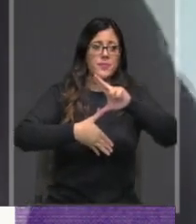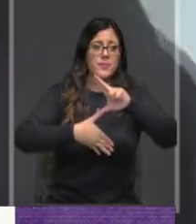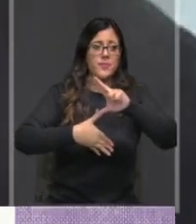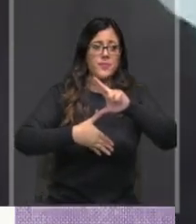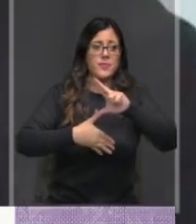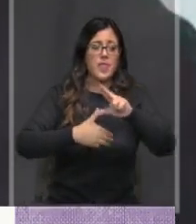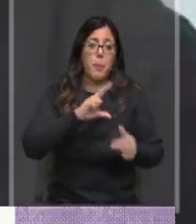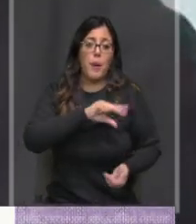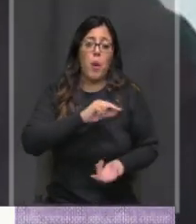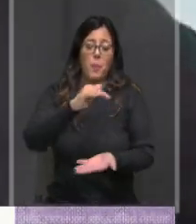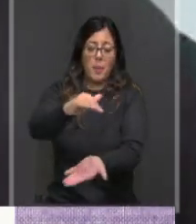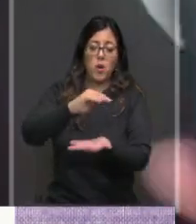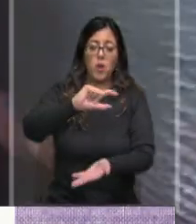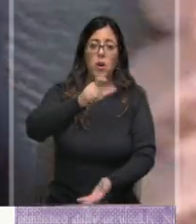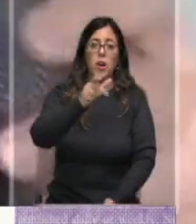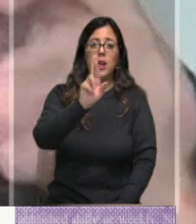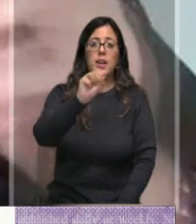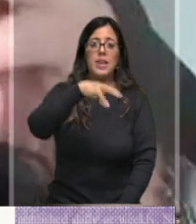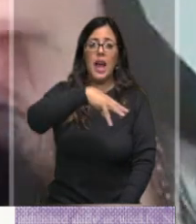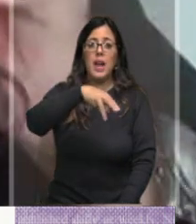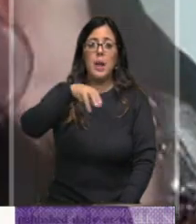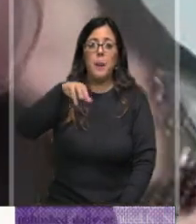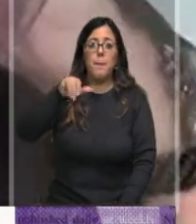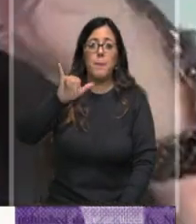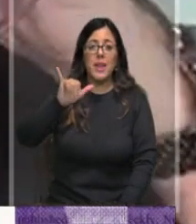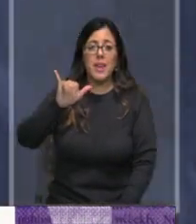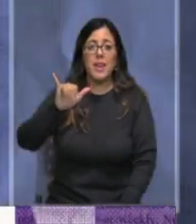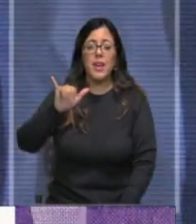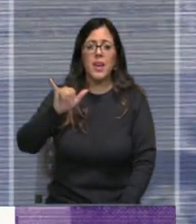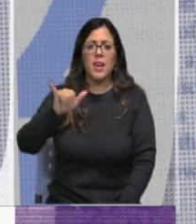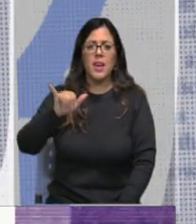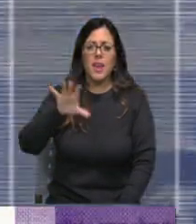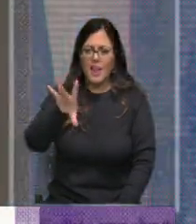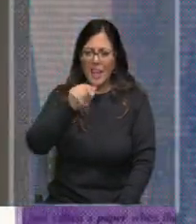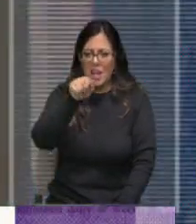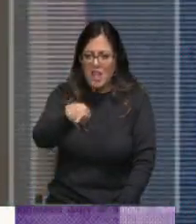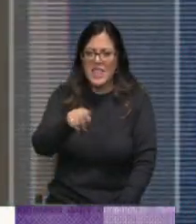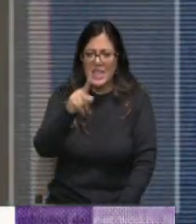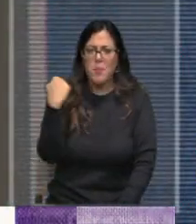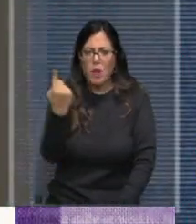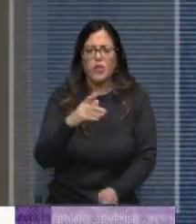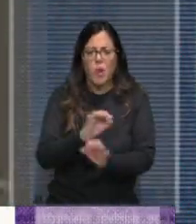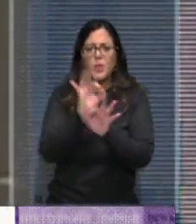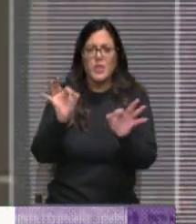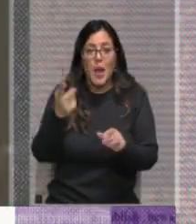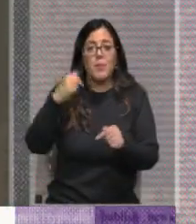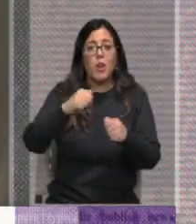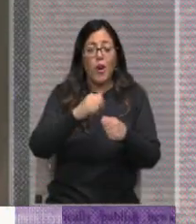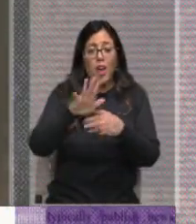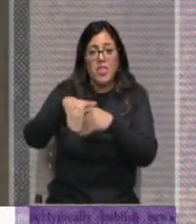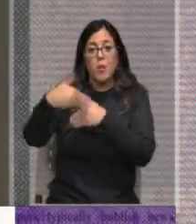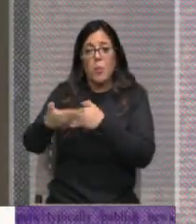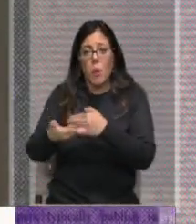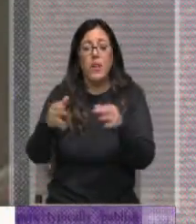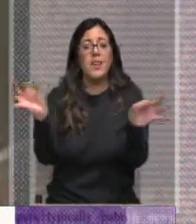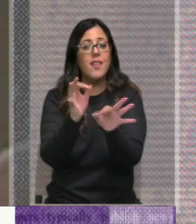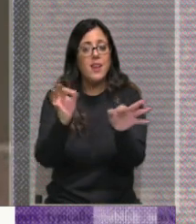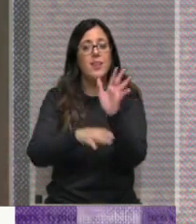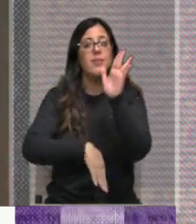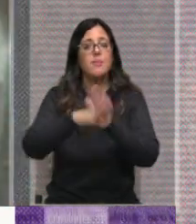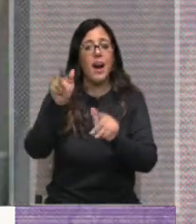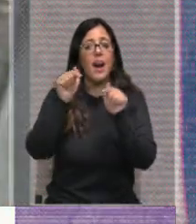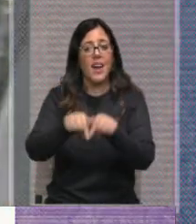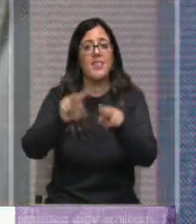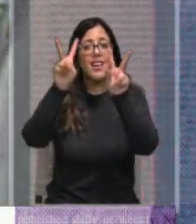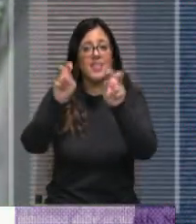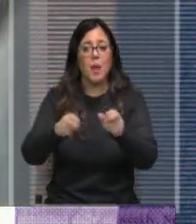Grammy, haber elegido esa para nosotros fue algo muy especial. Pero más adelante ellos les van a contar más sobre este